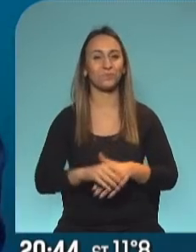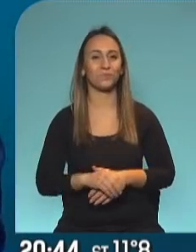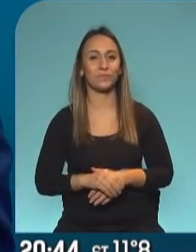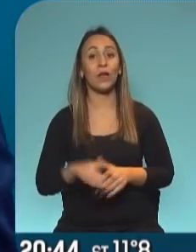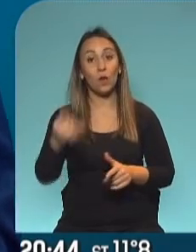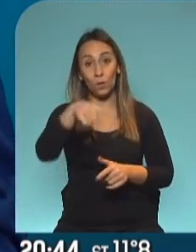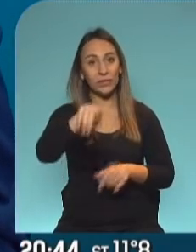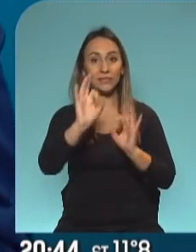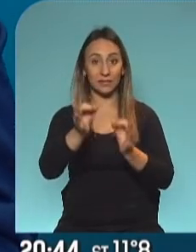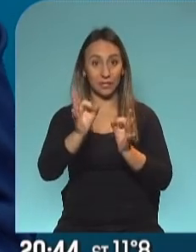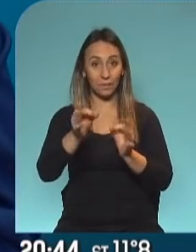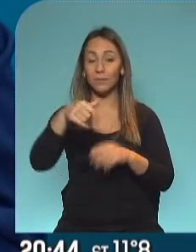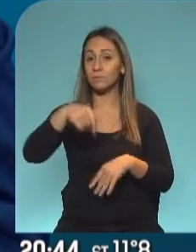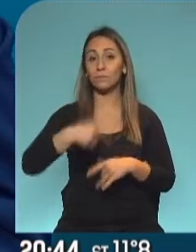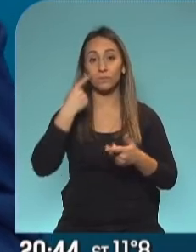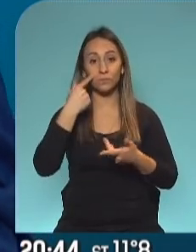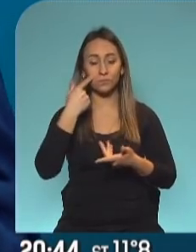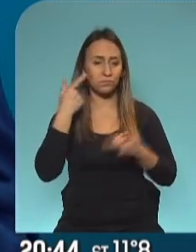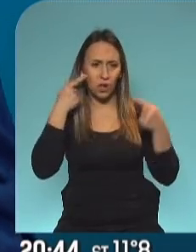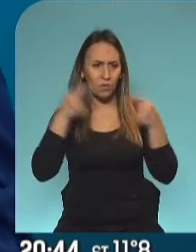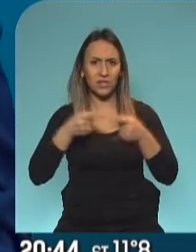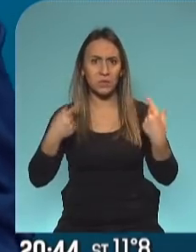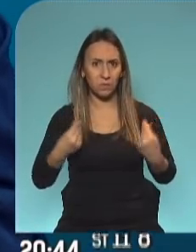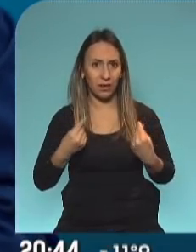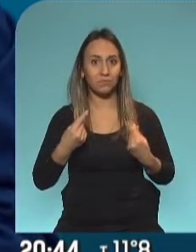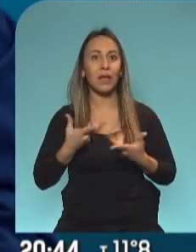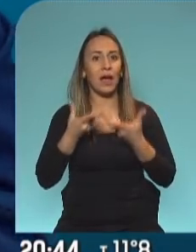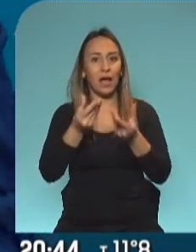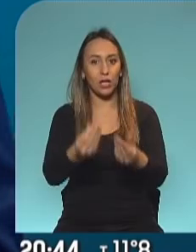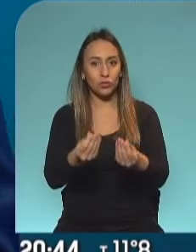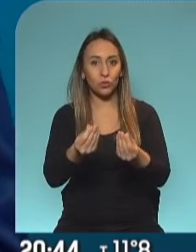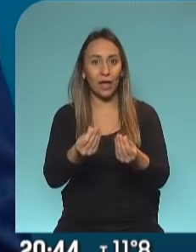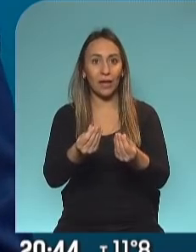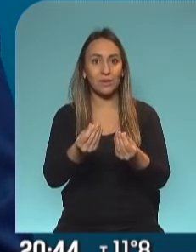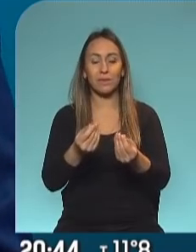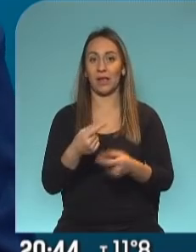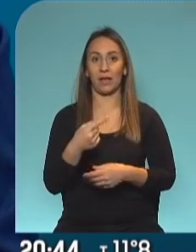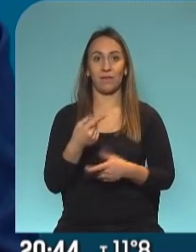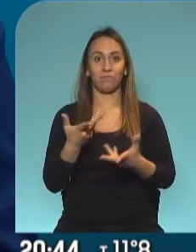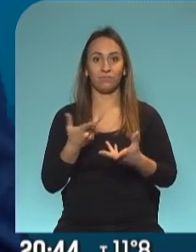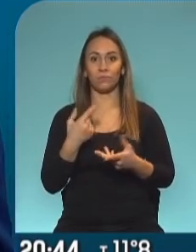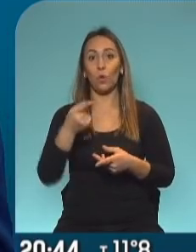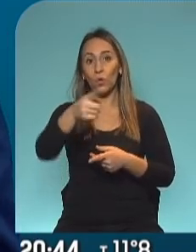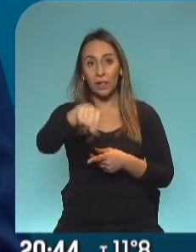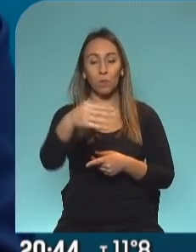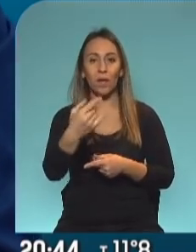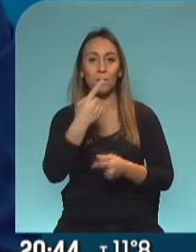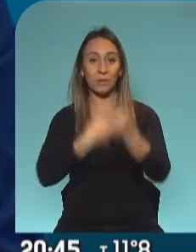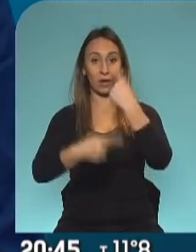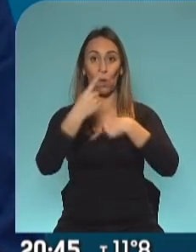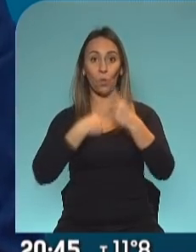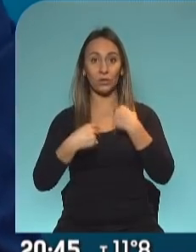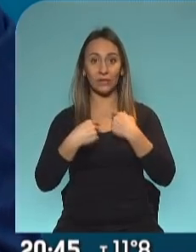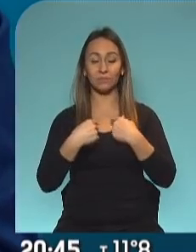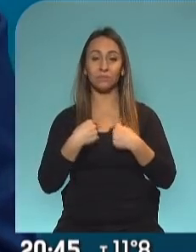es justamente servir como nunca, o más que cualquier otro momento, de medio, de vehículo, para que nos puedan hacer llegar preguntas y nosotros